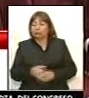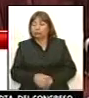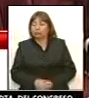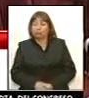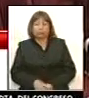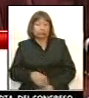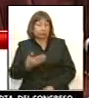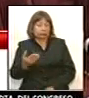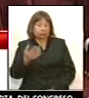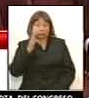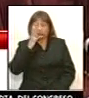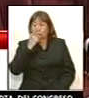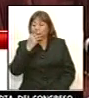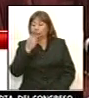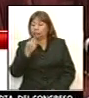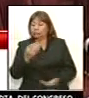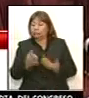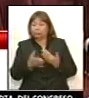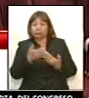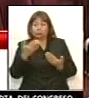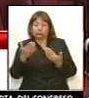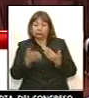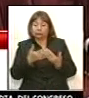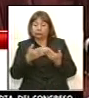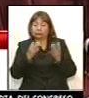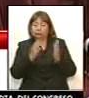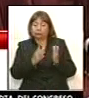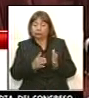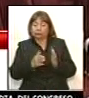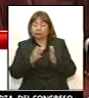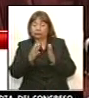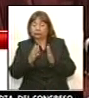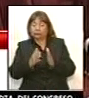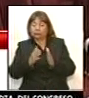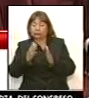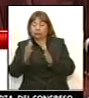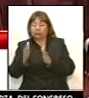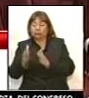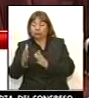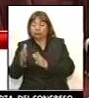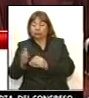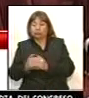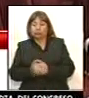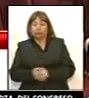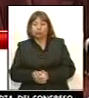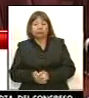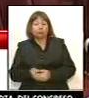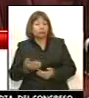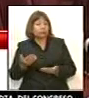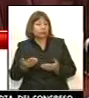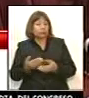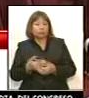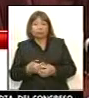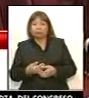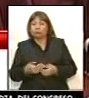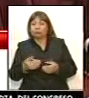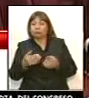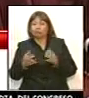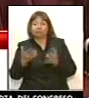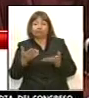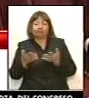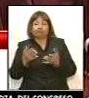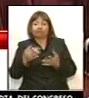suena bonito, es facilitar la migración seguro, ordenada y regular, reduciendo la incidencia de la migración irregular y sus efectos